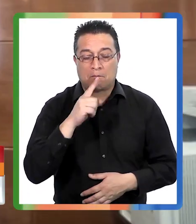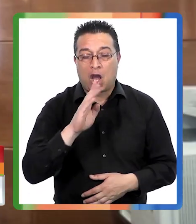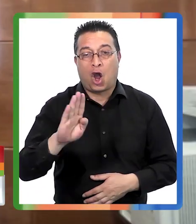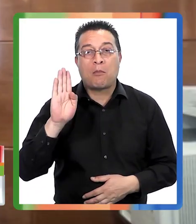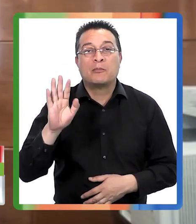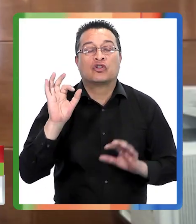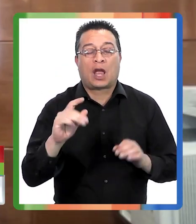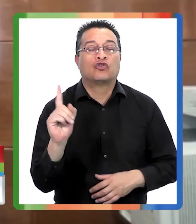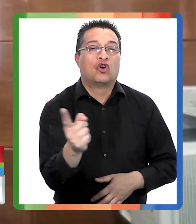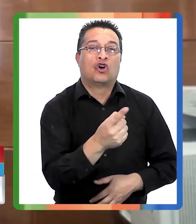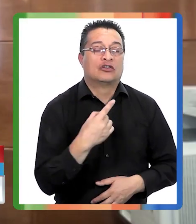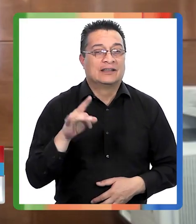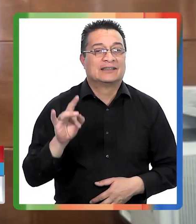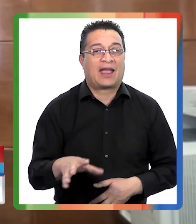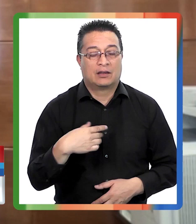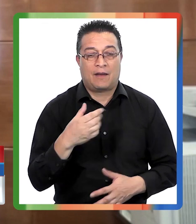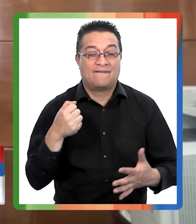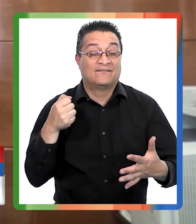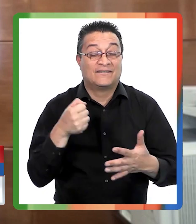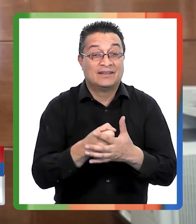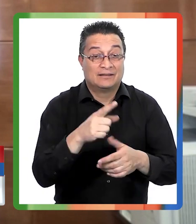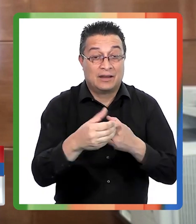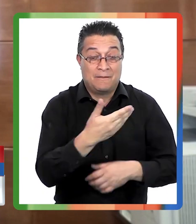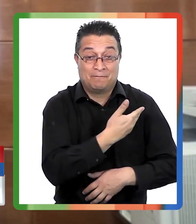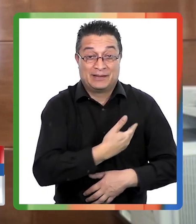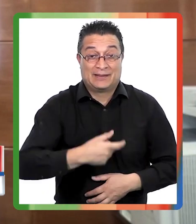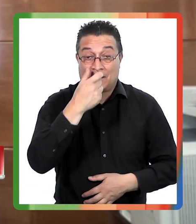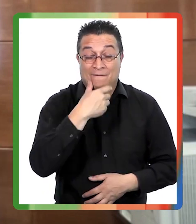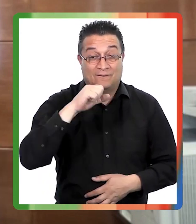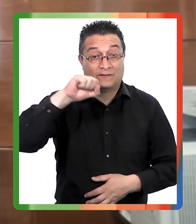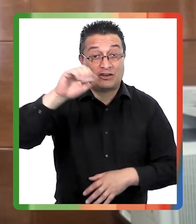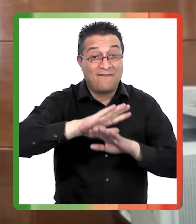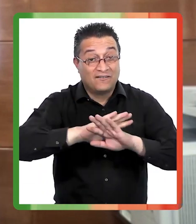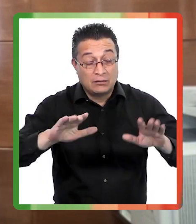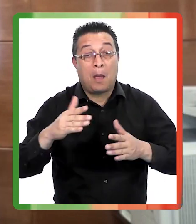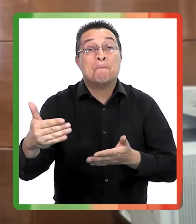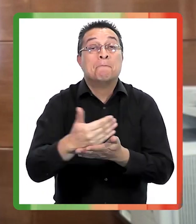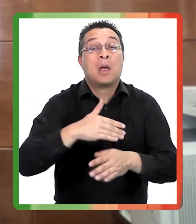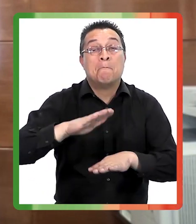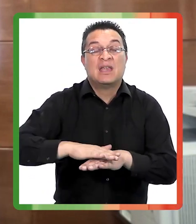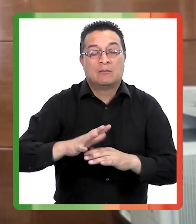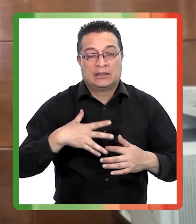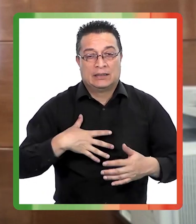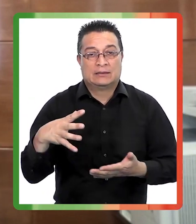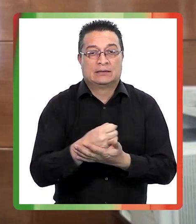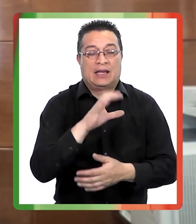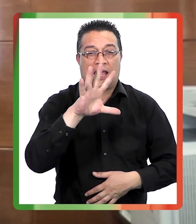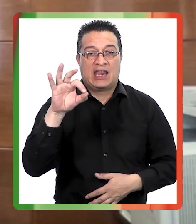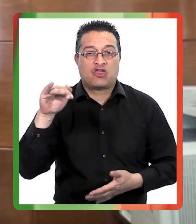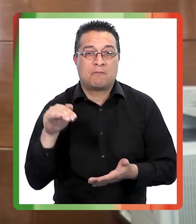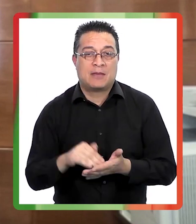un compromiso, como todas y todos sabemos, que es llegar al final del periodo del presidente Gabriel Boric a un salario mínimo que alcance los